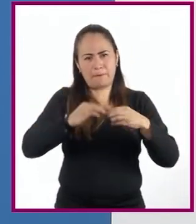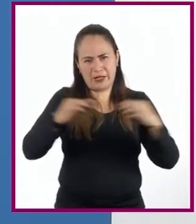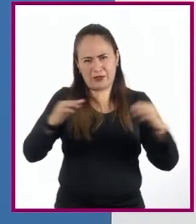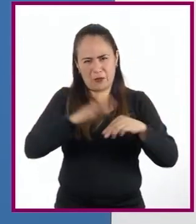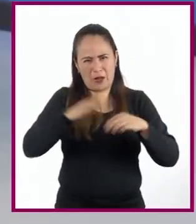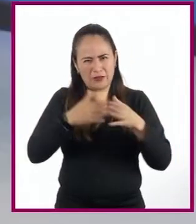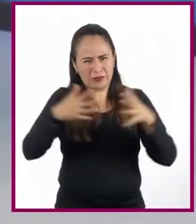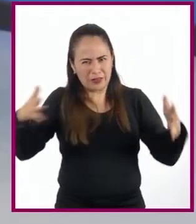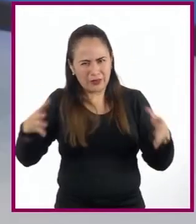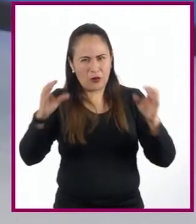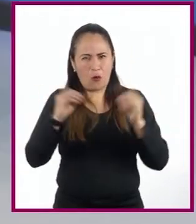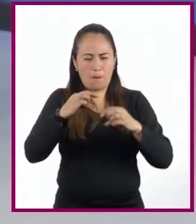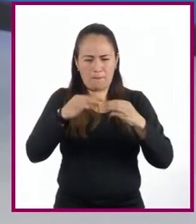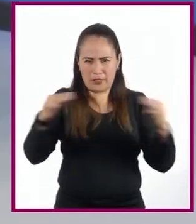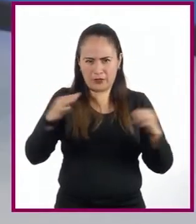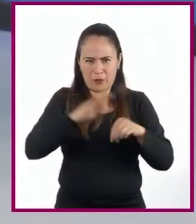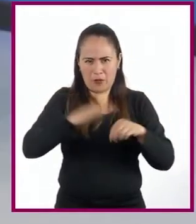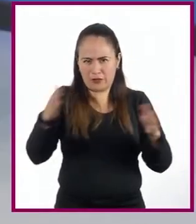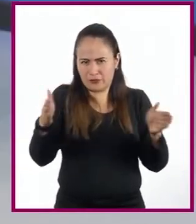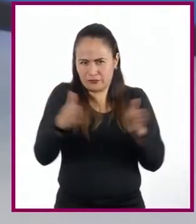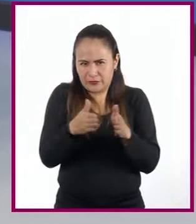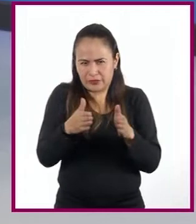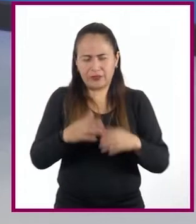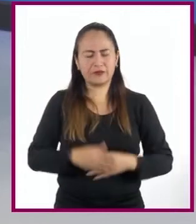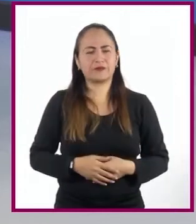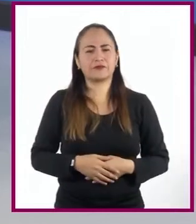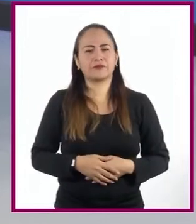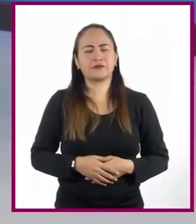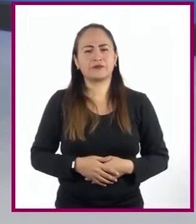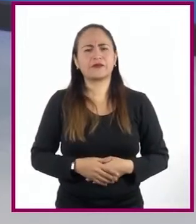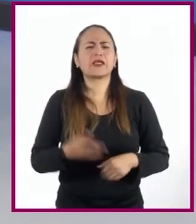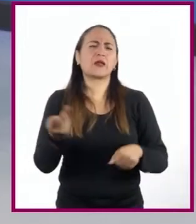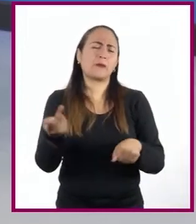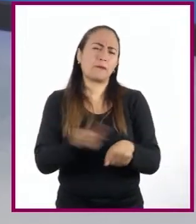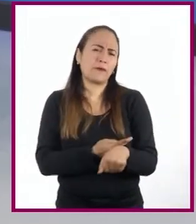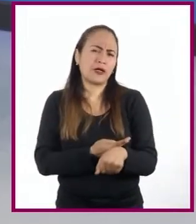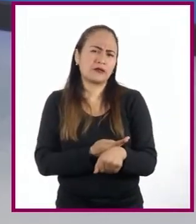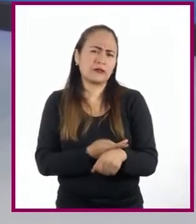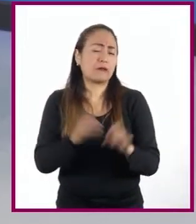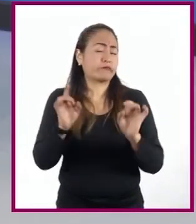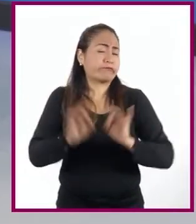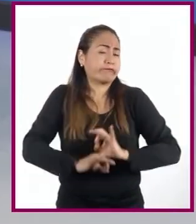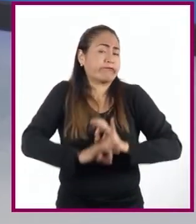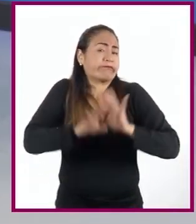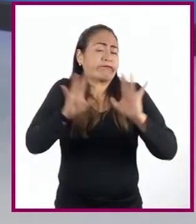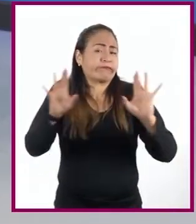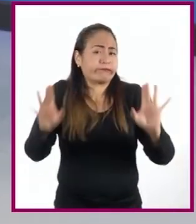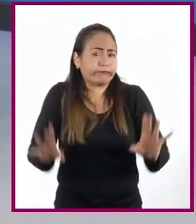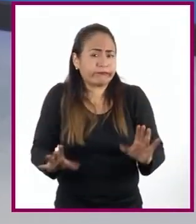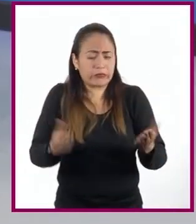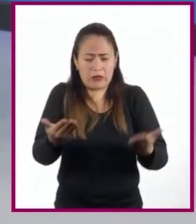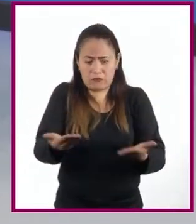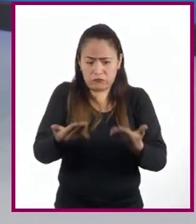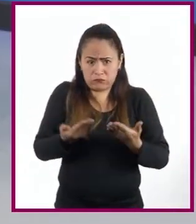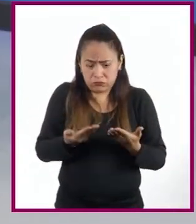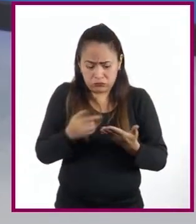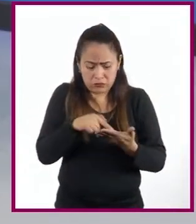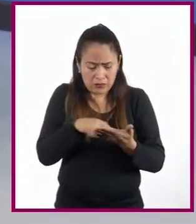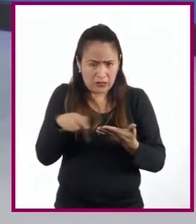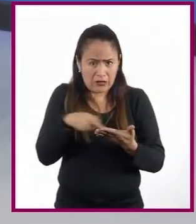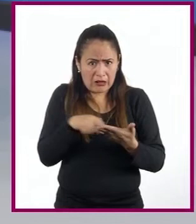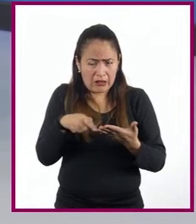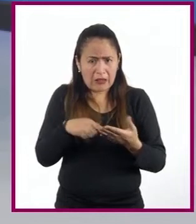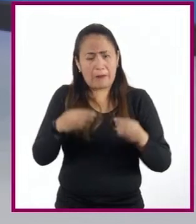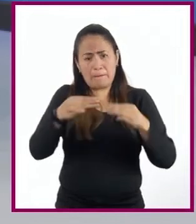metro. ¿Qué pasaría si en cierta circunstancia se nos presentaran cálculos en los que